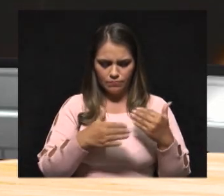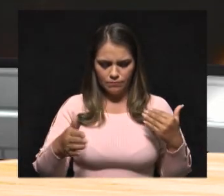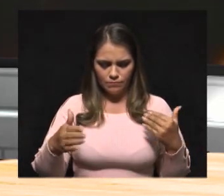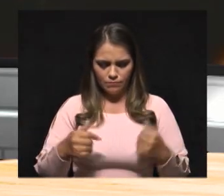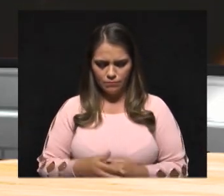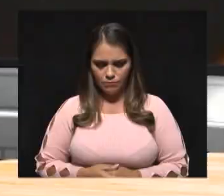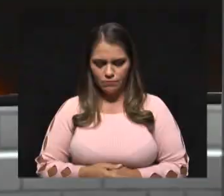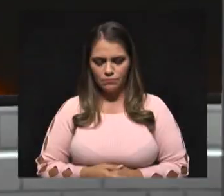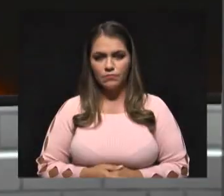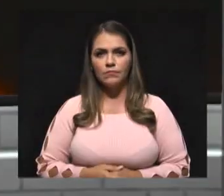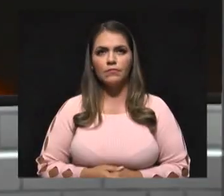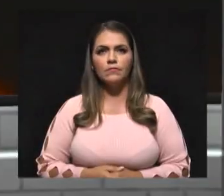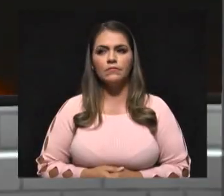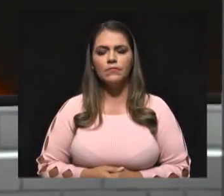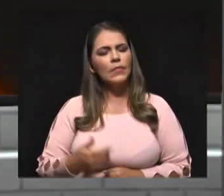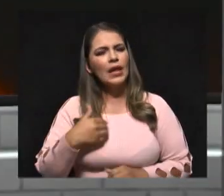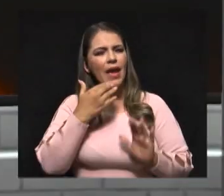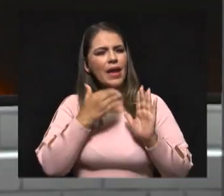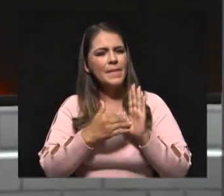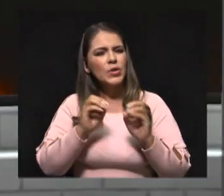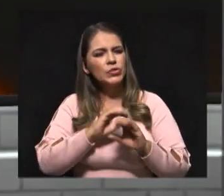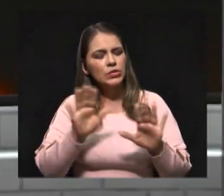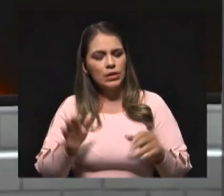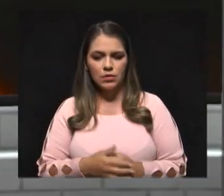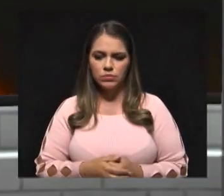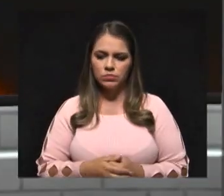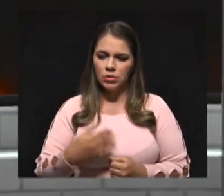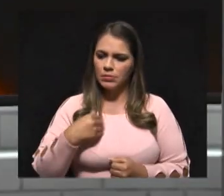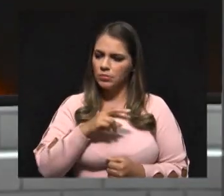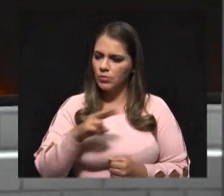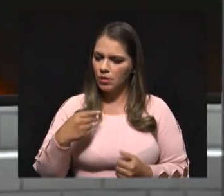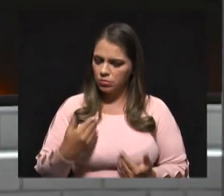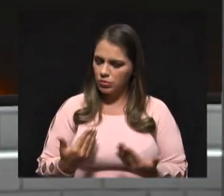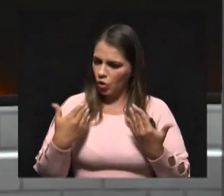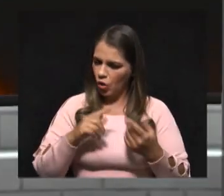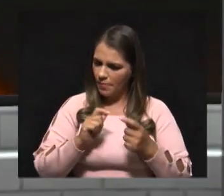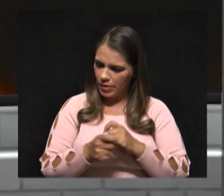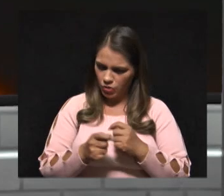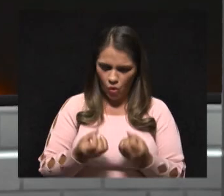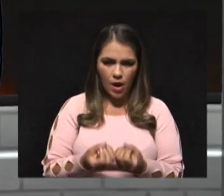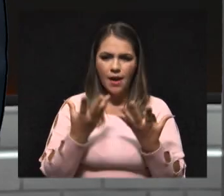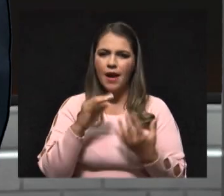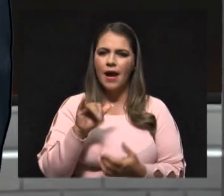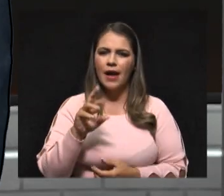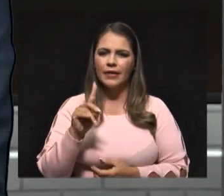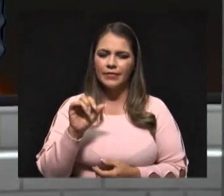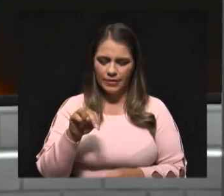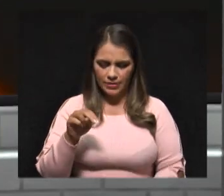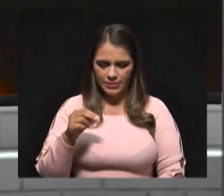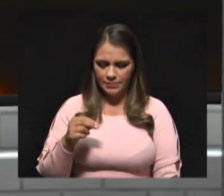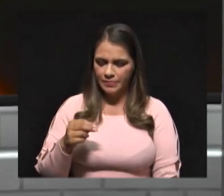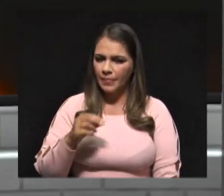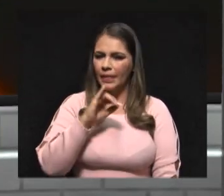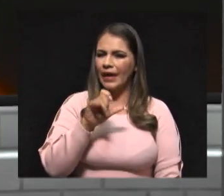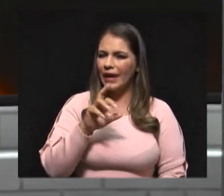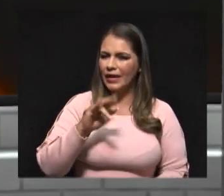ejemplos claros que uno tiene ya en la mente pero que pensaría poder ser mucho más completos jardín jericó esas